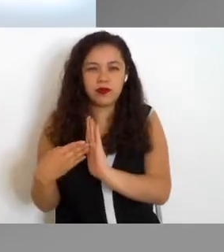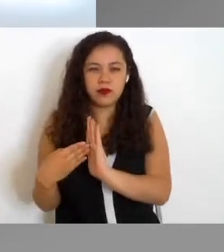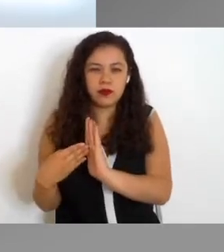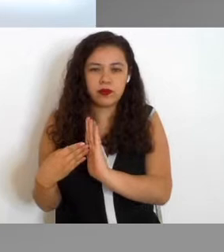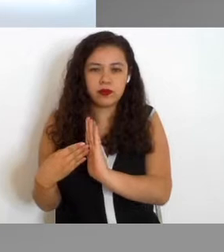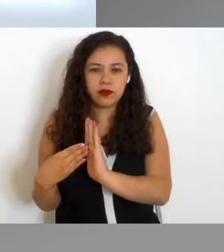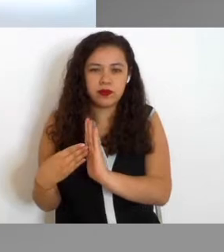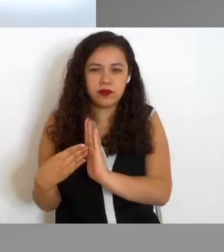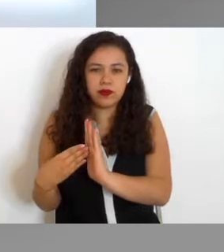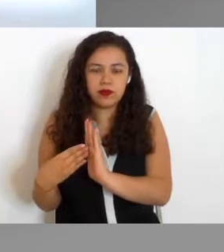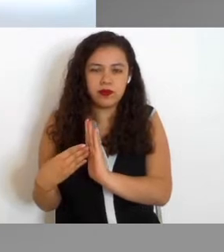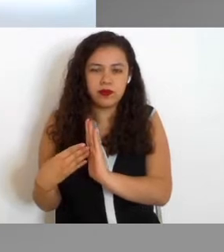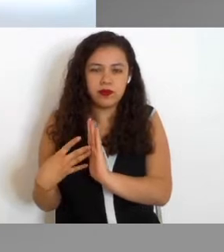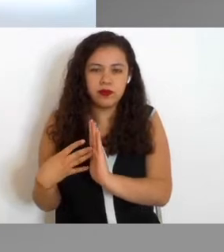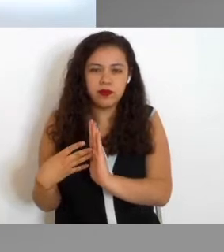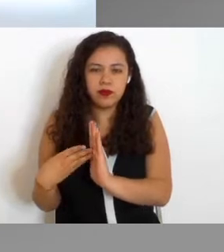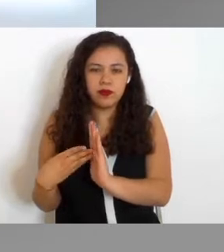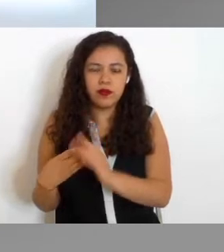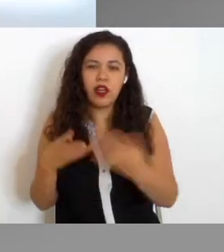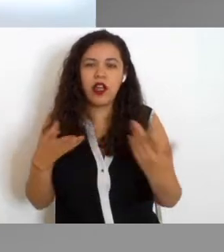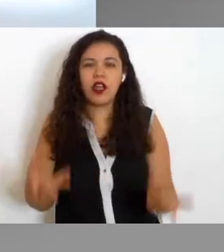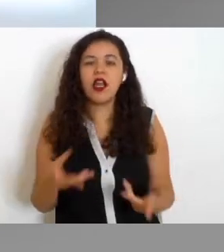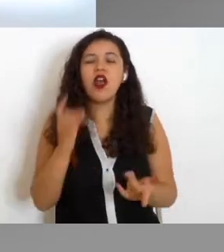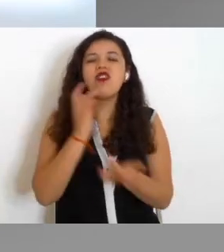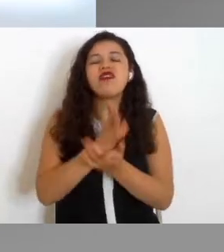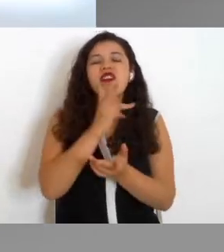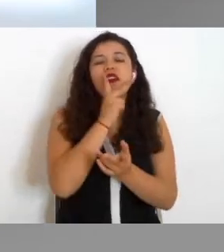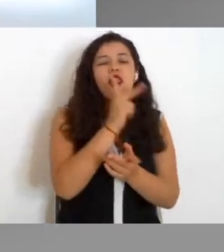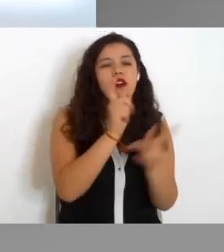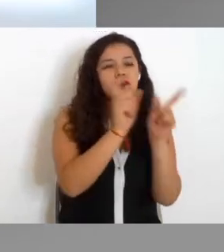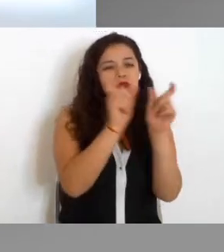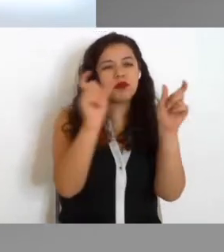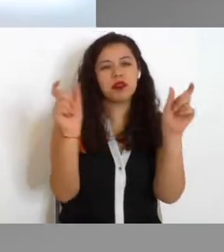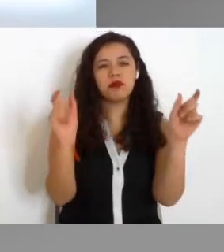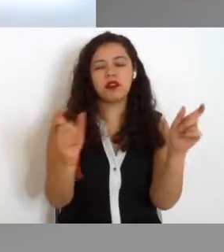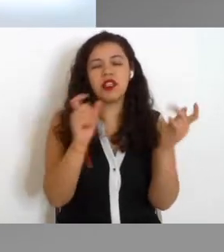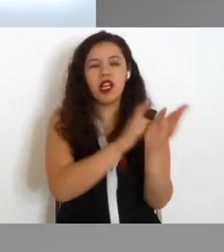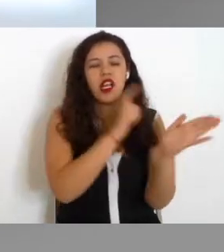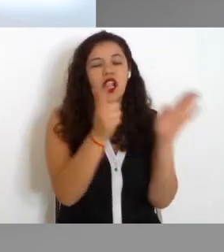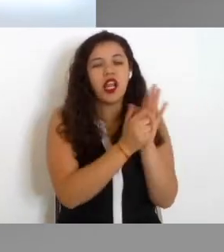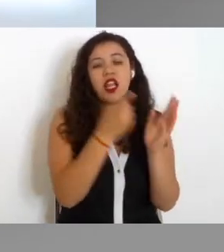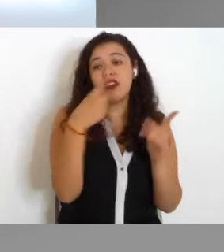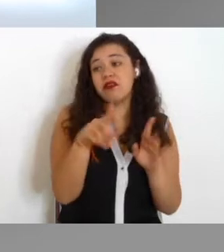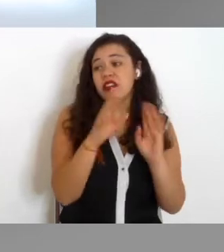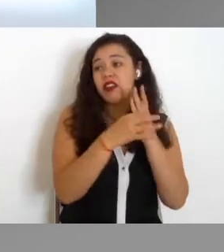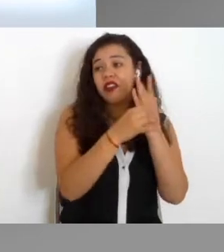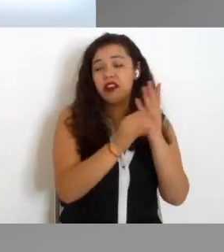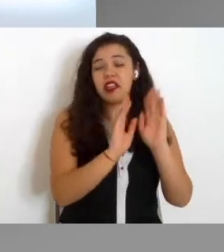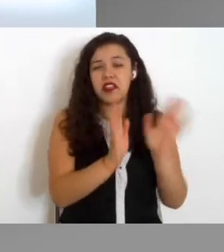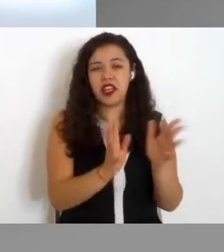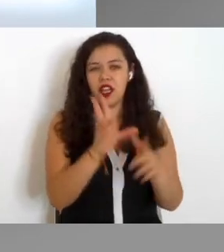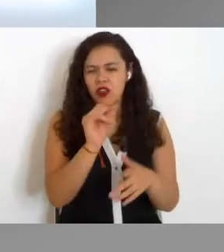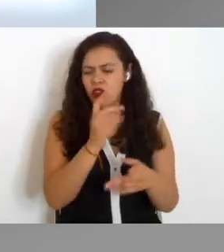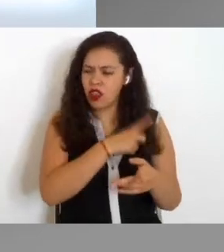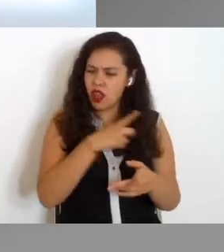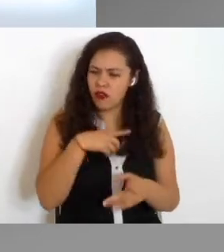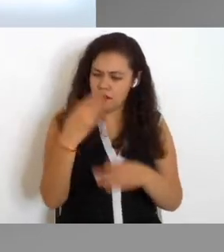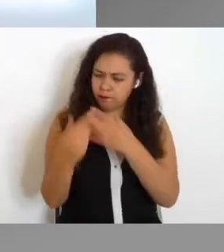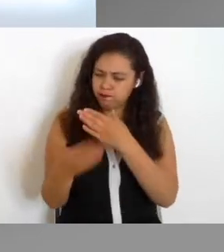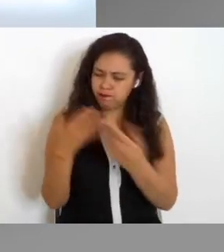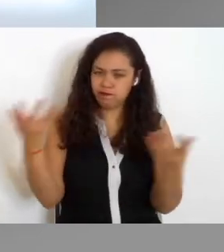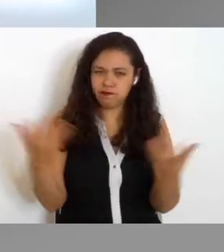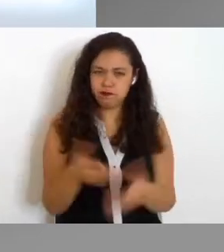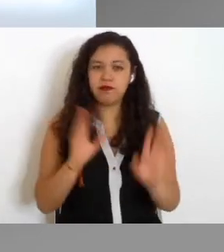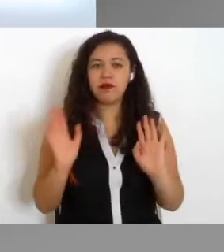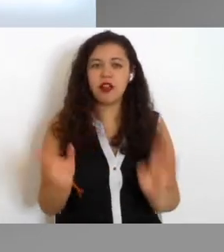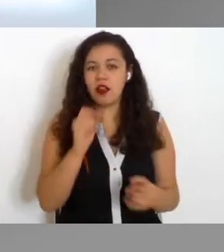lo que no puede seguir quedando como un enunciado retórico en la legislación. Por otra parte, dentro de la